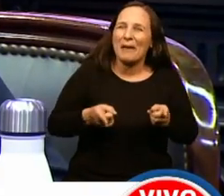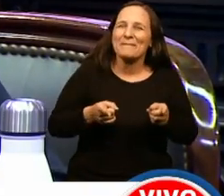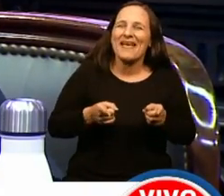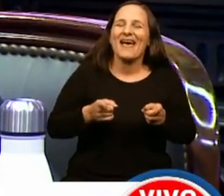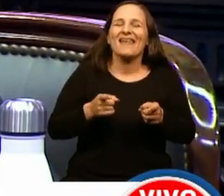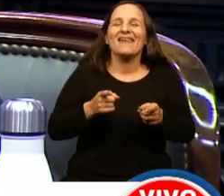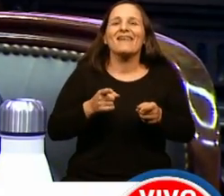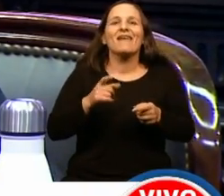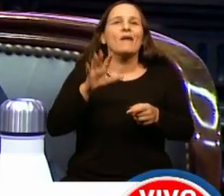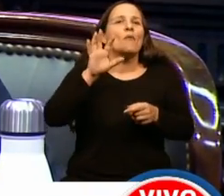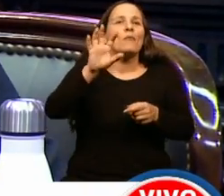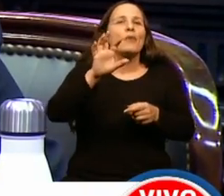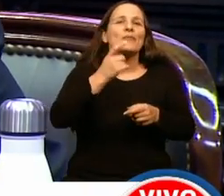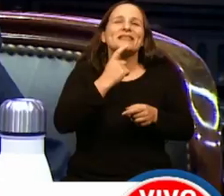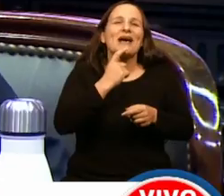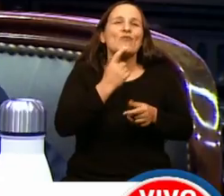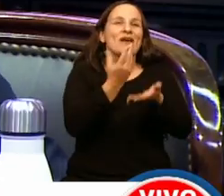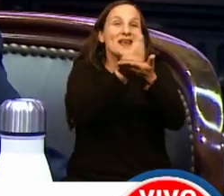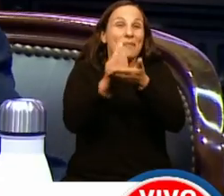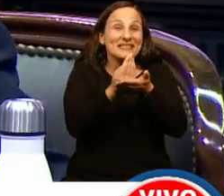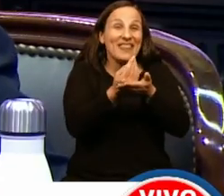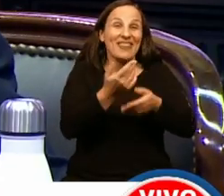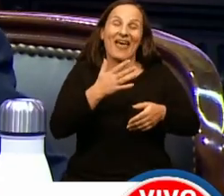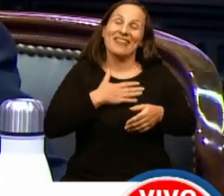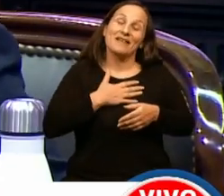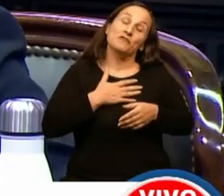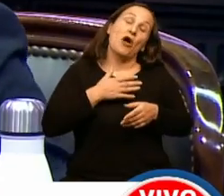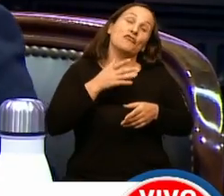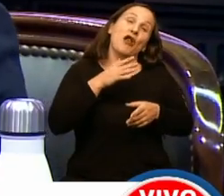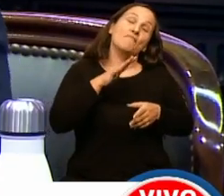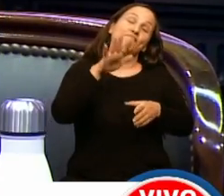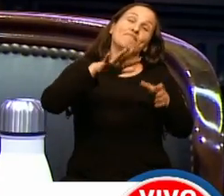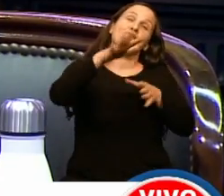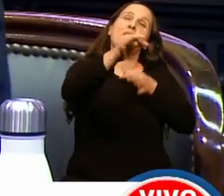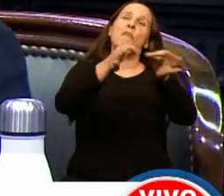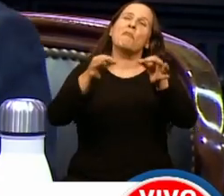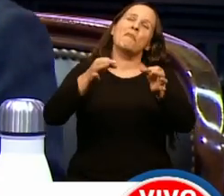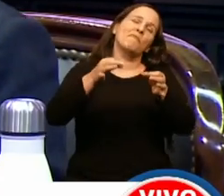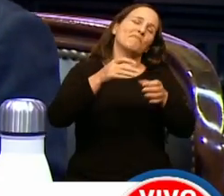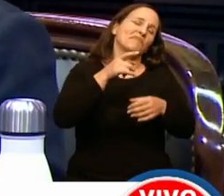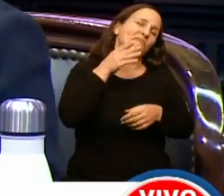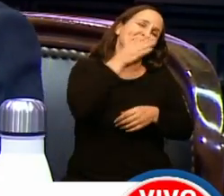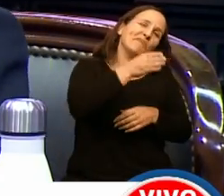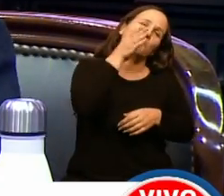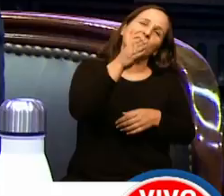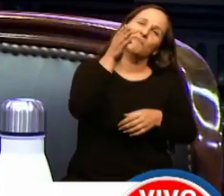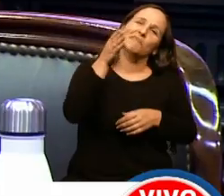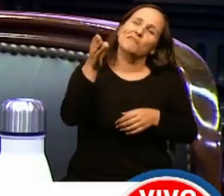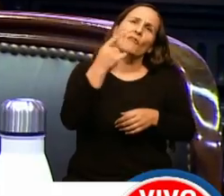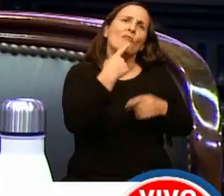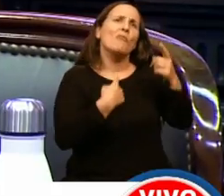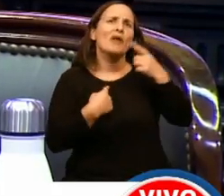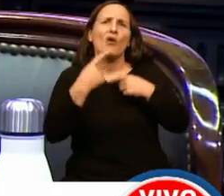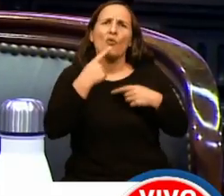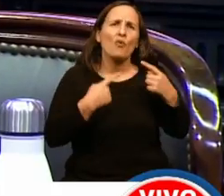de la provincia de san luís que cuando caminamos nuestras localidades y departamentos nos preguntan por qué si